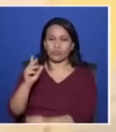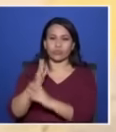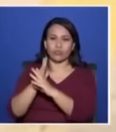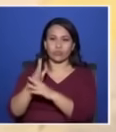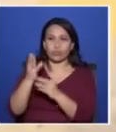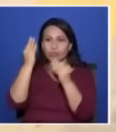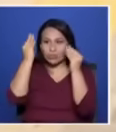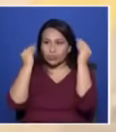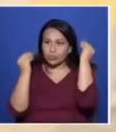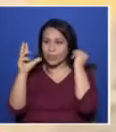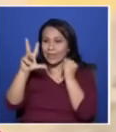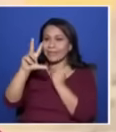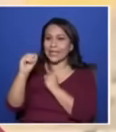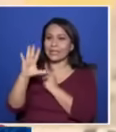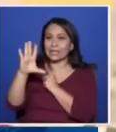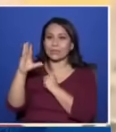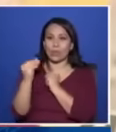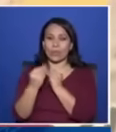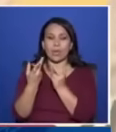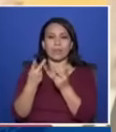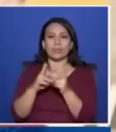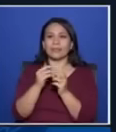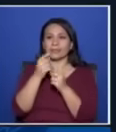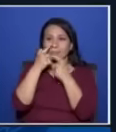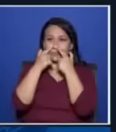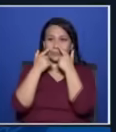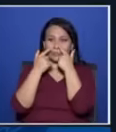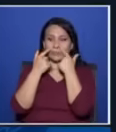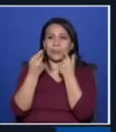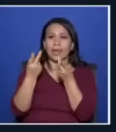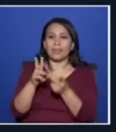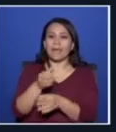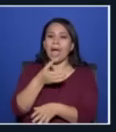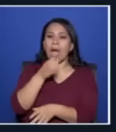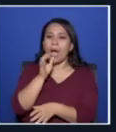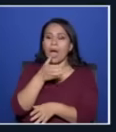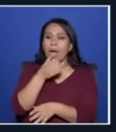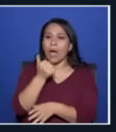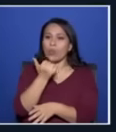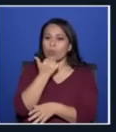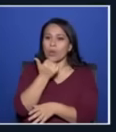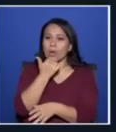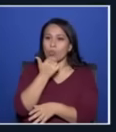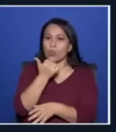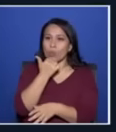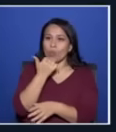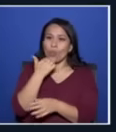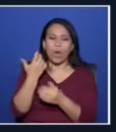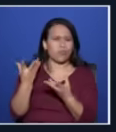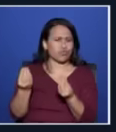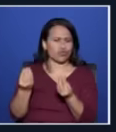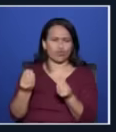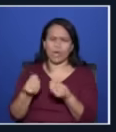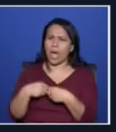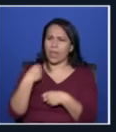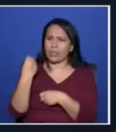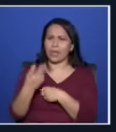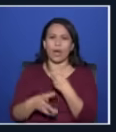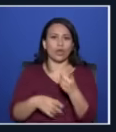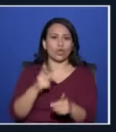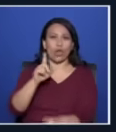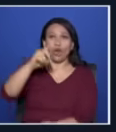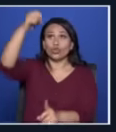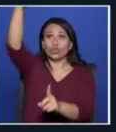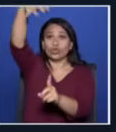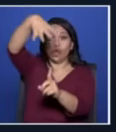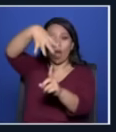protección 30 a 50, hipoalergénicos. Hidratarlos, darles agua a libre disposición, no dejarlos